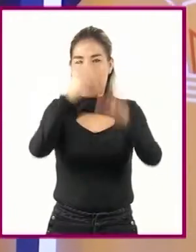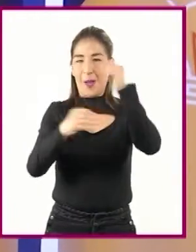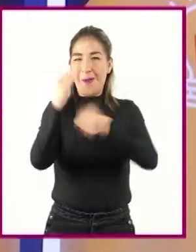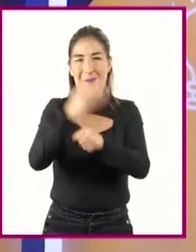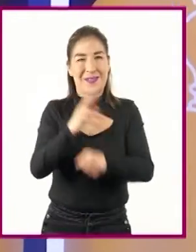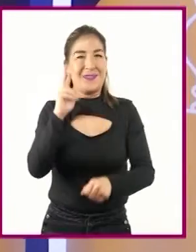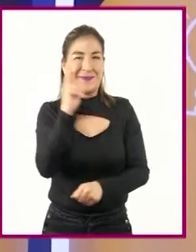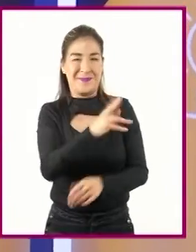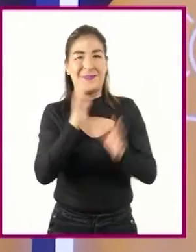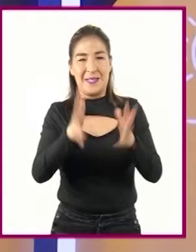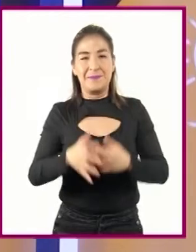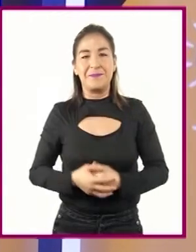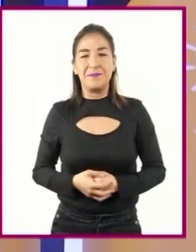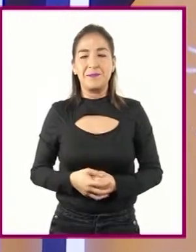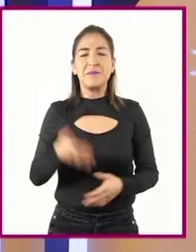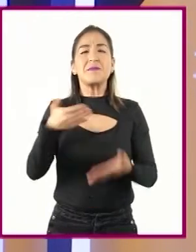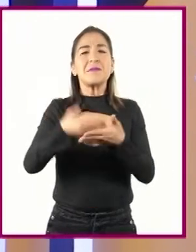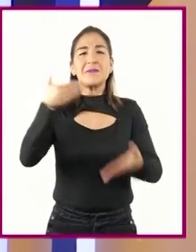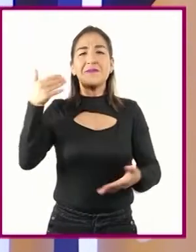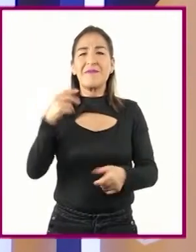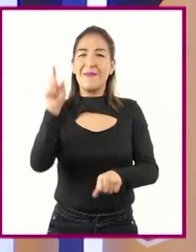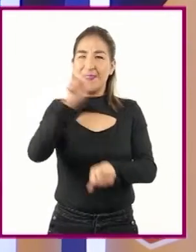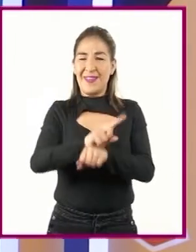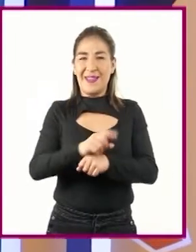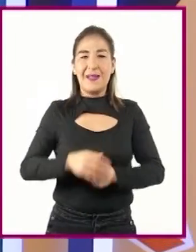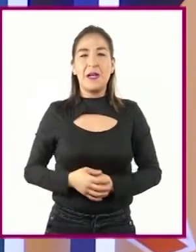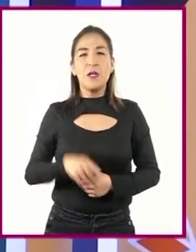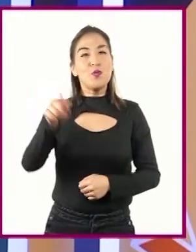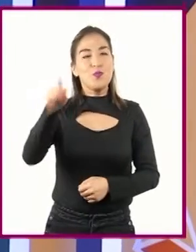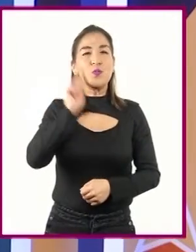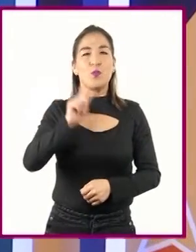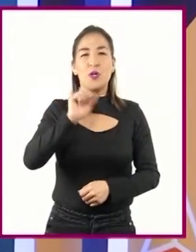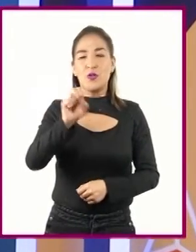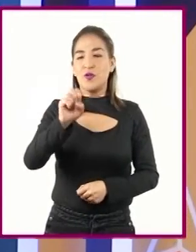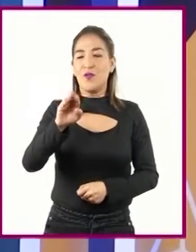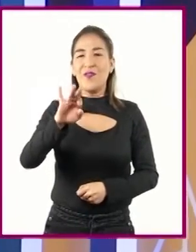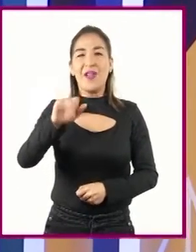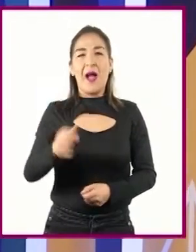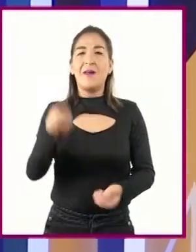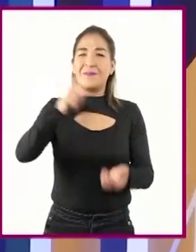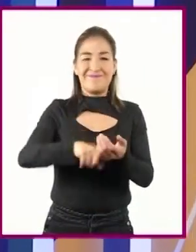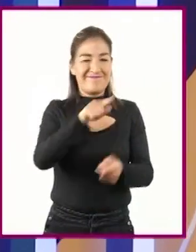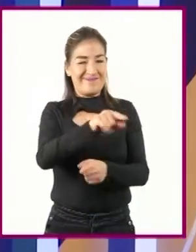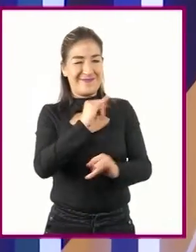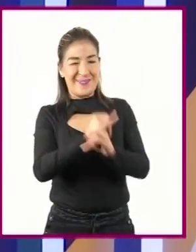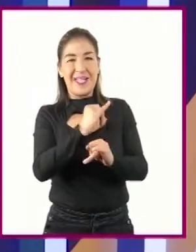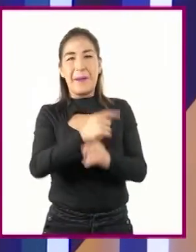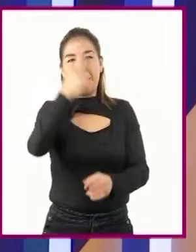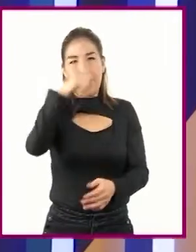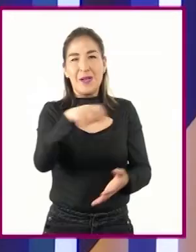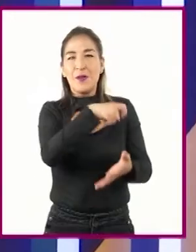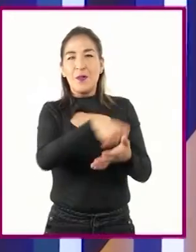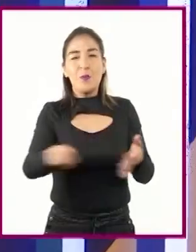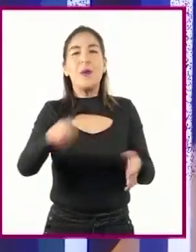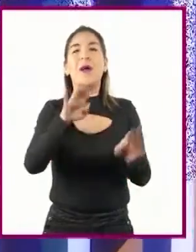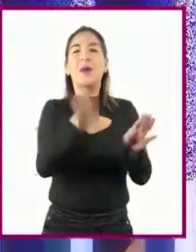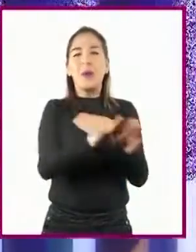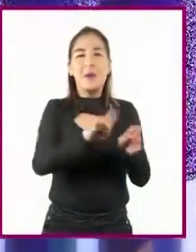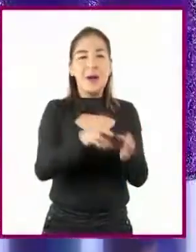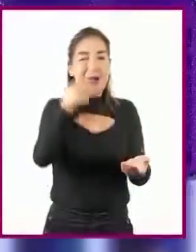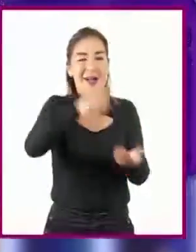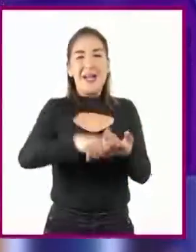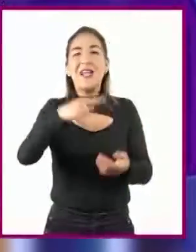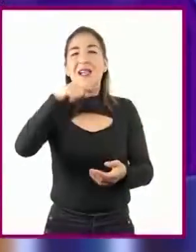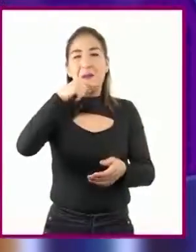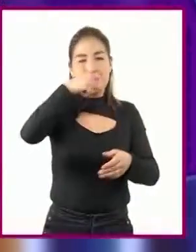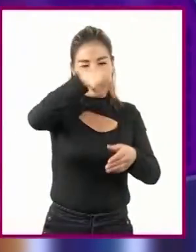adquirido. Hace algunos días, Sofía compró a través de una página de internet un organizador de lápices para ella y otro igual